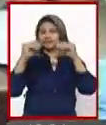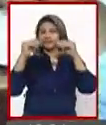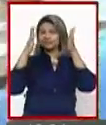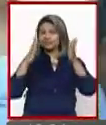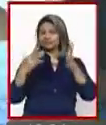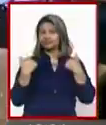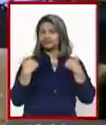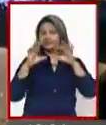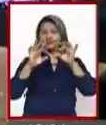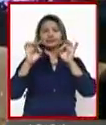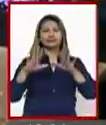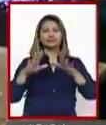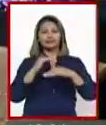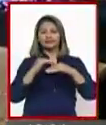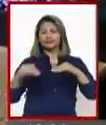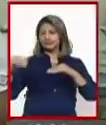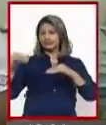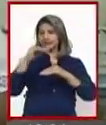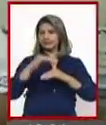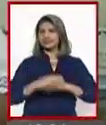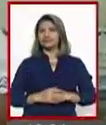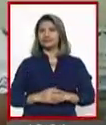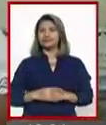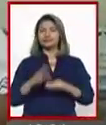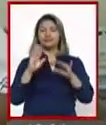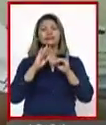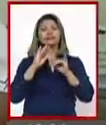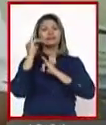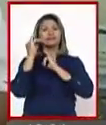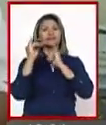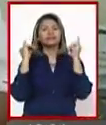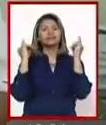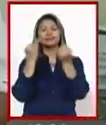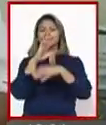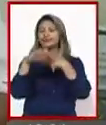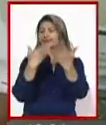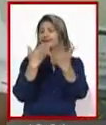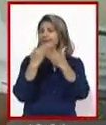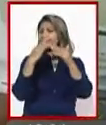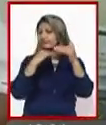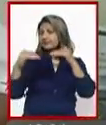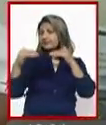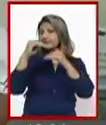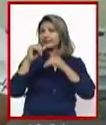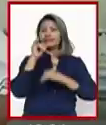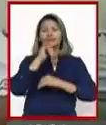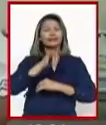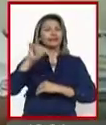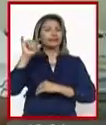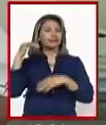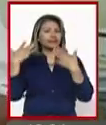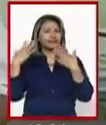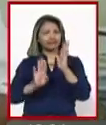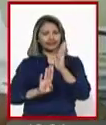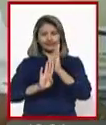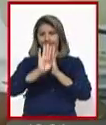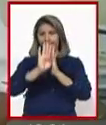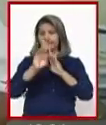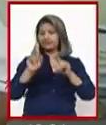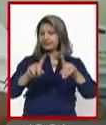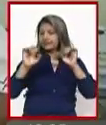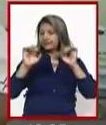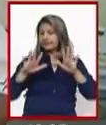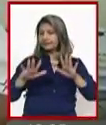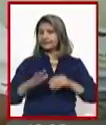educadores rindieron examen de ascenso. Para la institucionalización de todos los cargos jerárquicos, el día de ayer se ha llevado adelante el